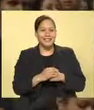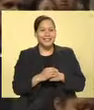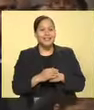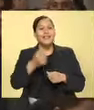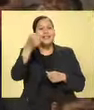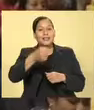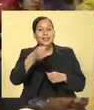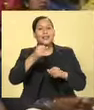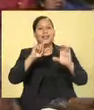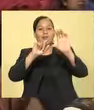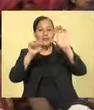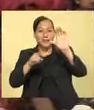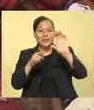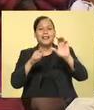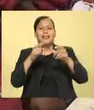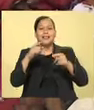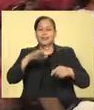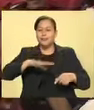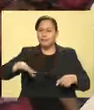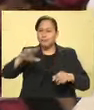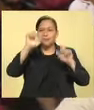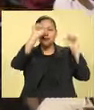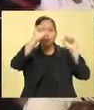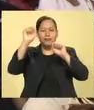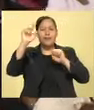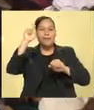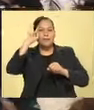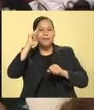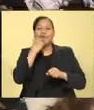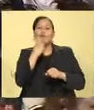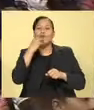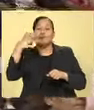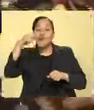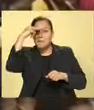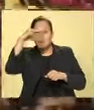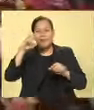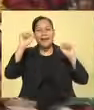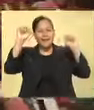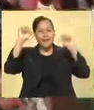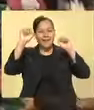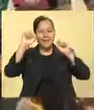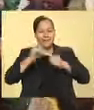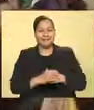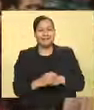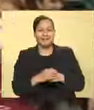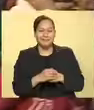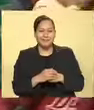Un saludo a tu ciudad es de parte de toda la porra brava de los Diablos Rojos del México.